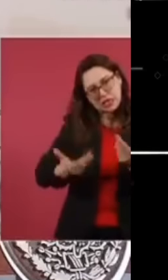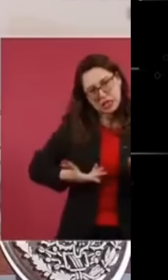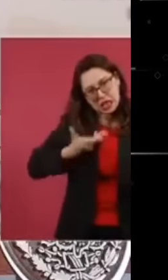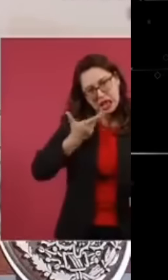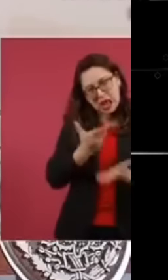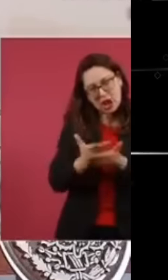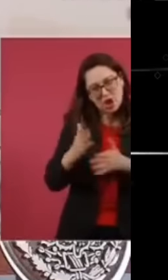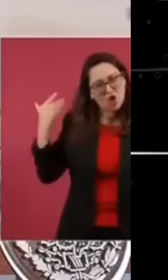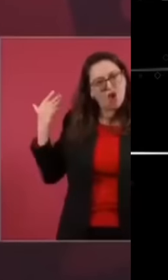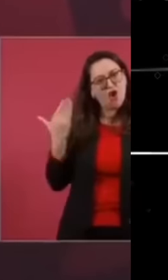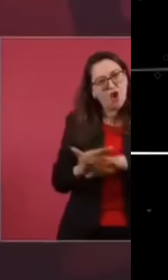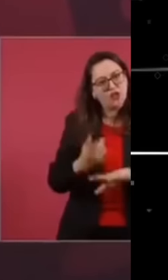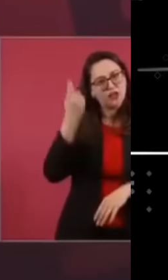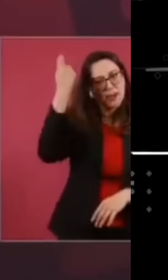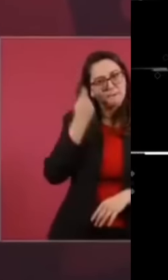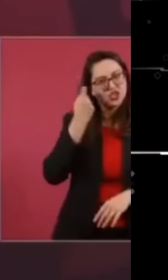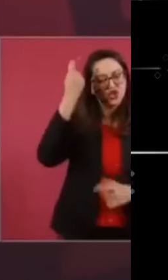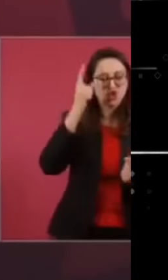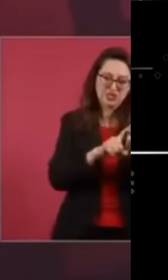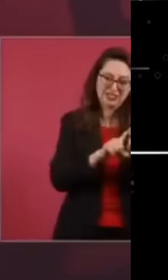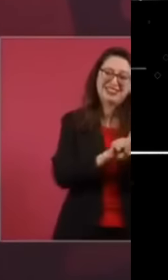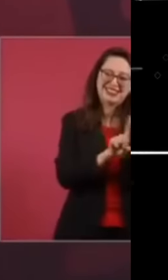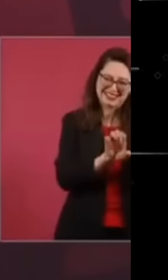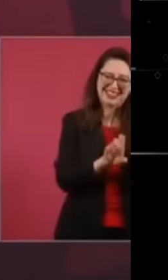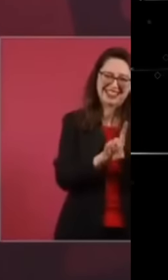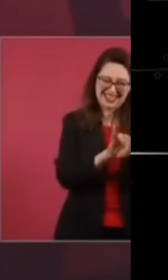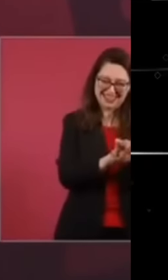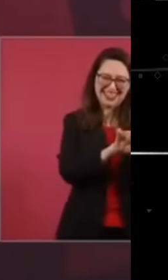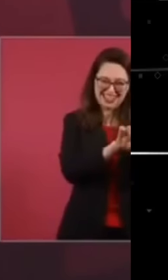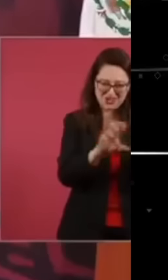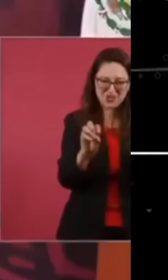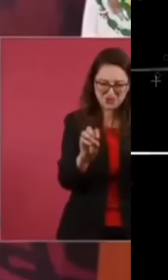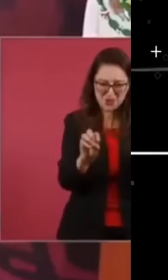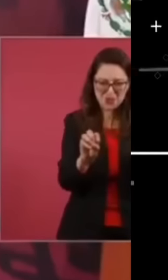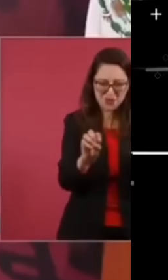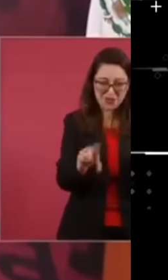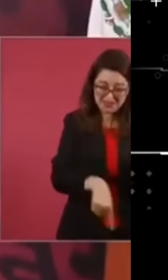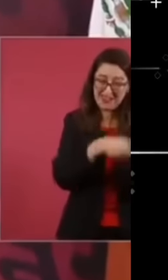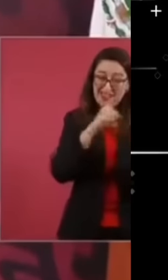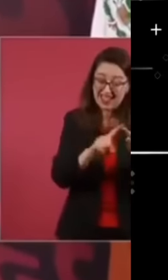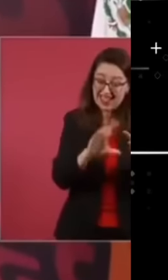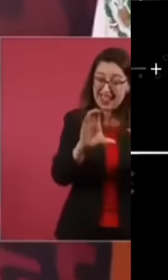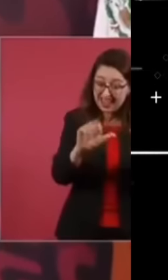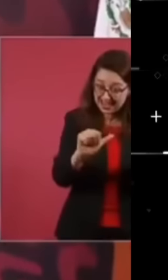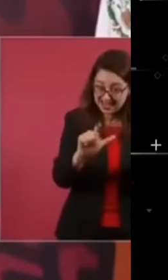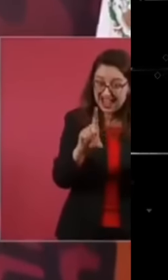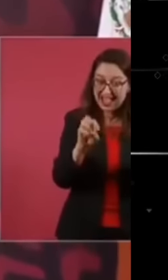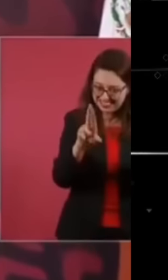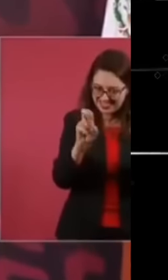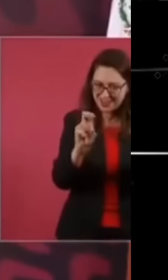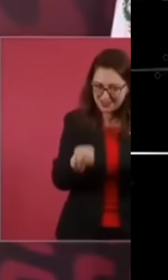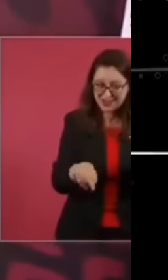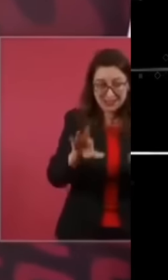y Calderón también hay que darle